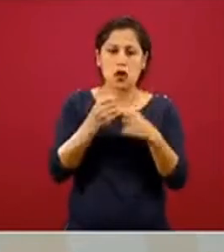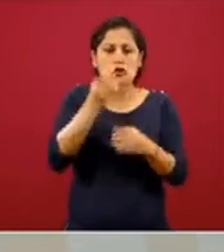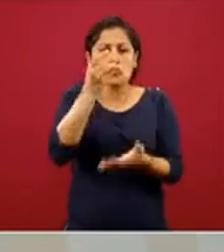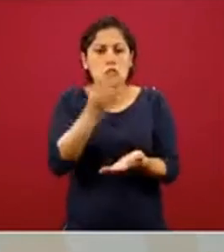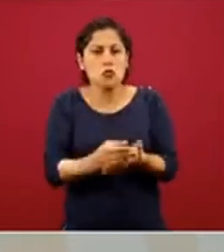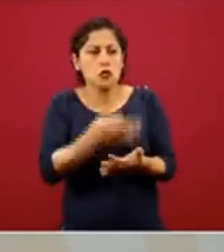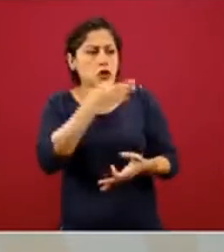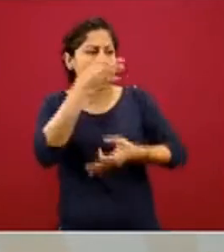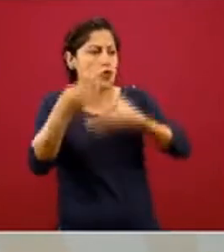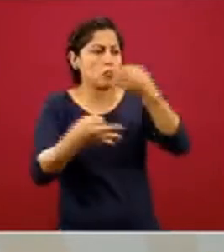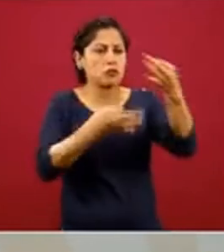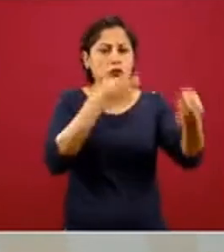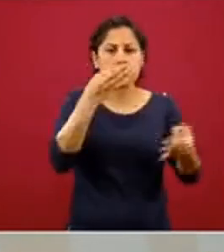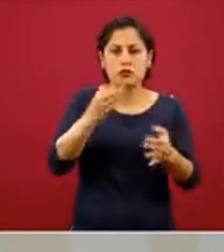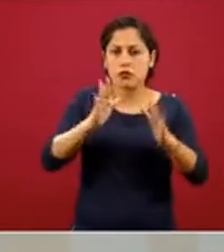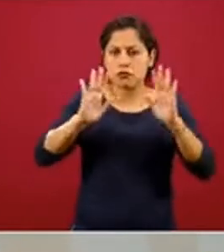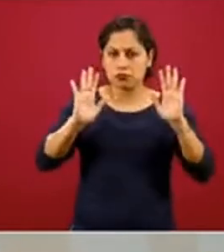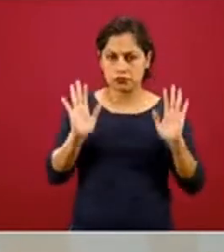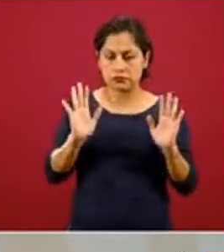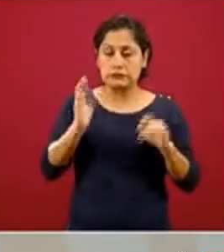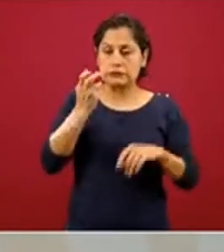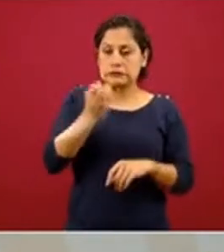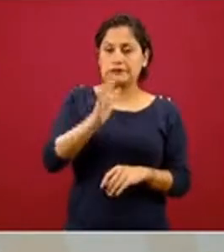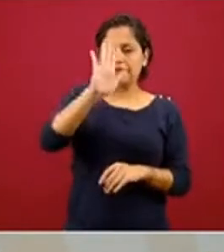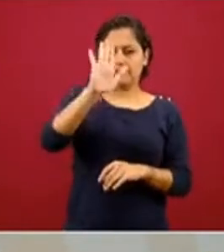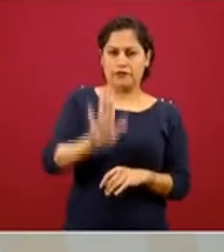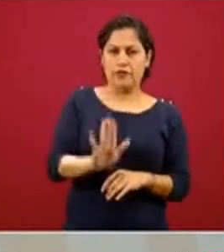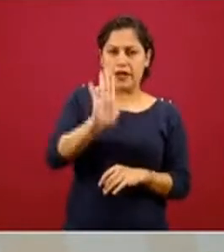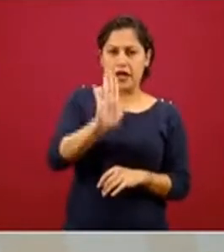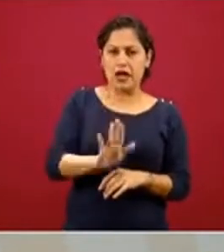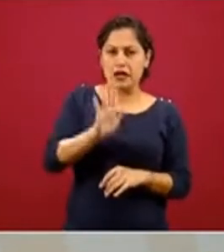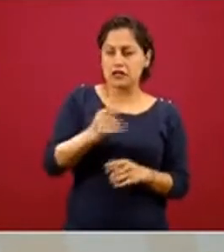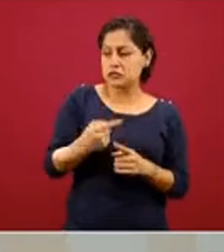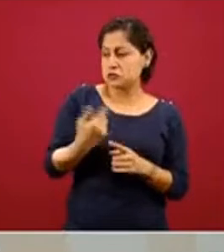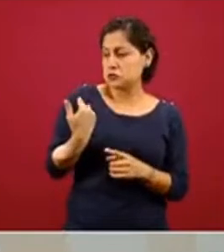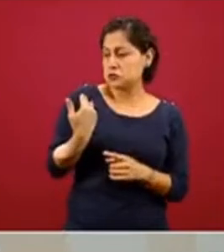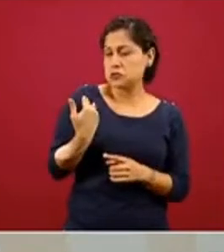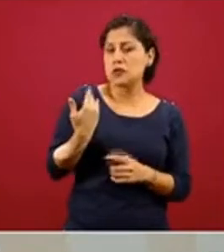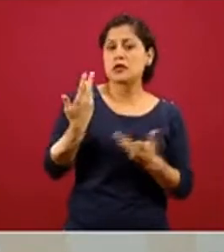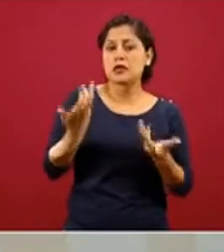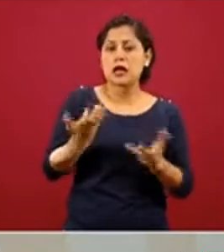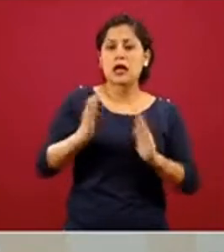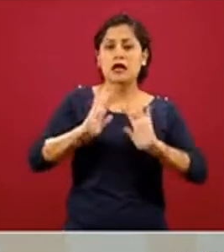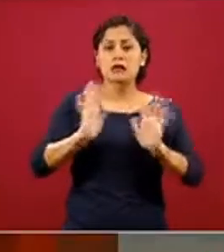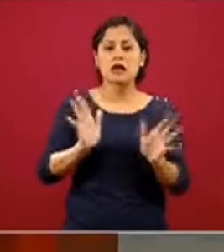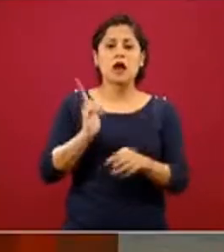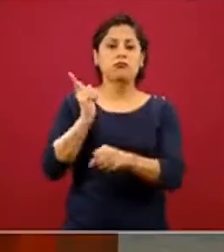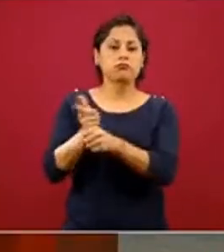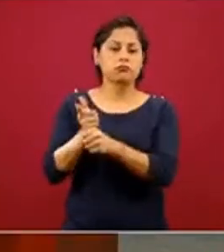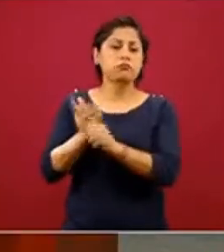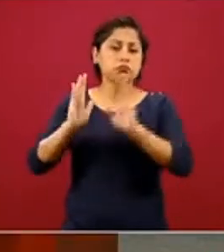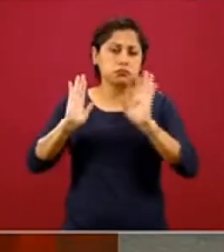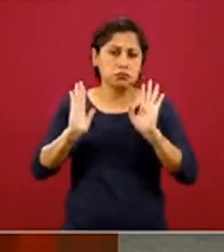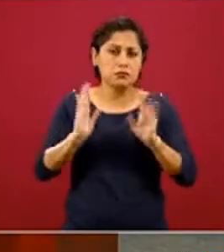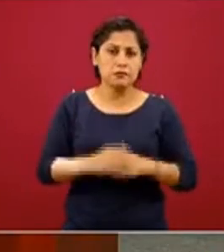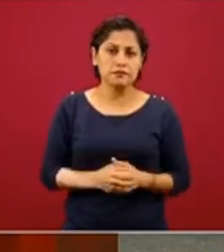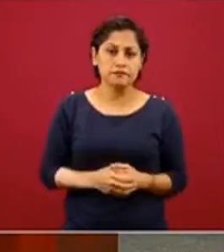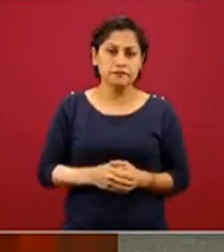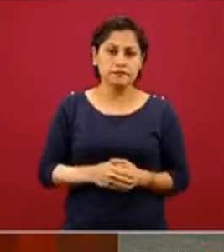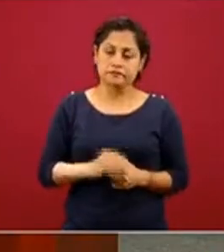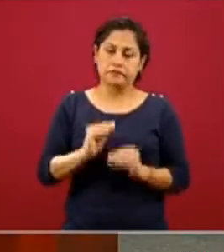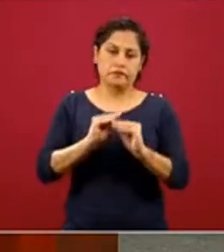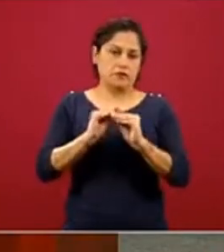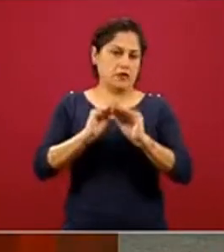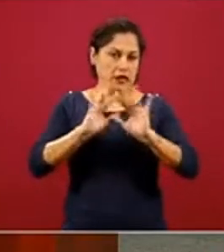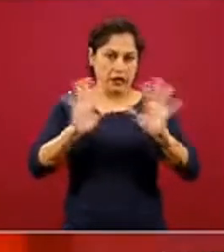un evento, todo indica, reciente, o que al menos se está identificando como tal, y lógicamente es un evento